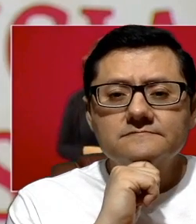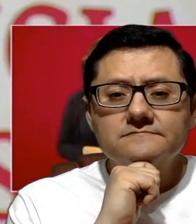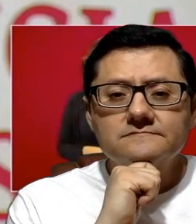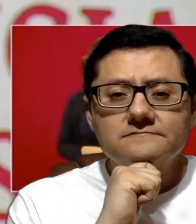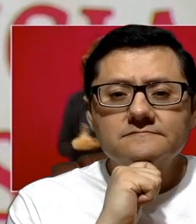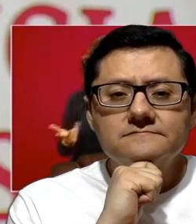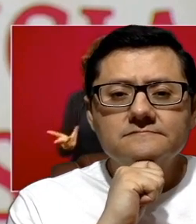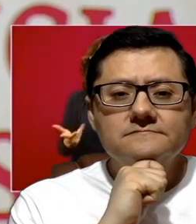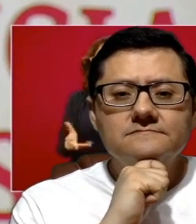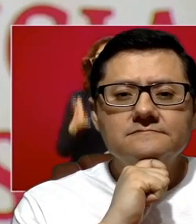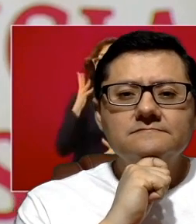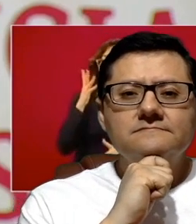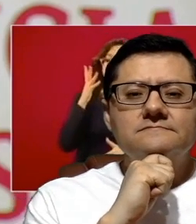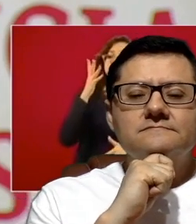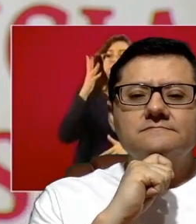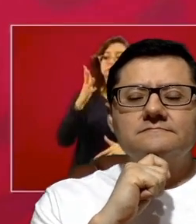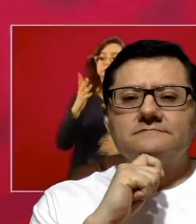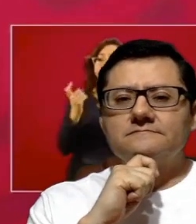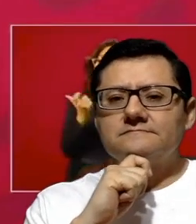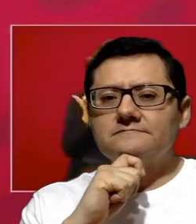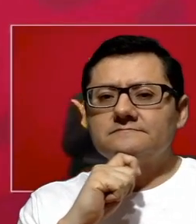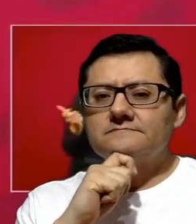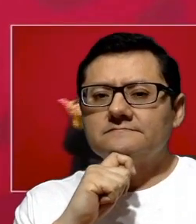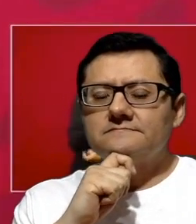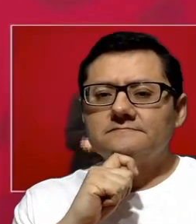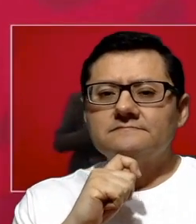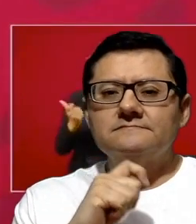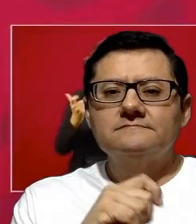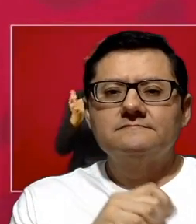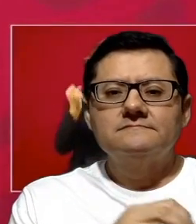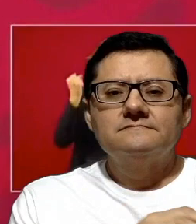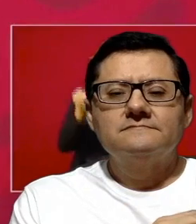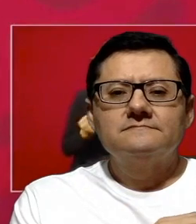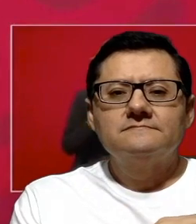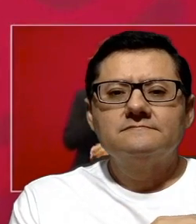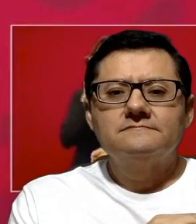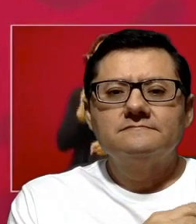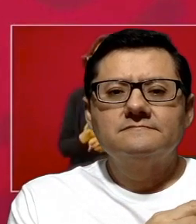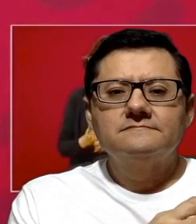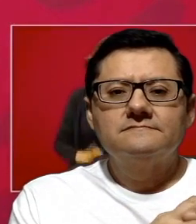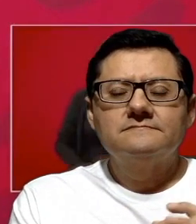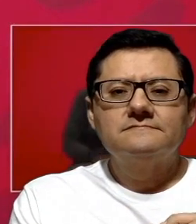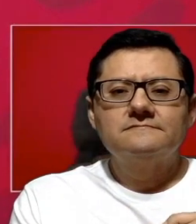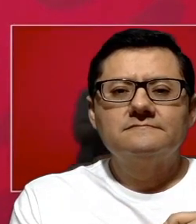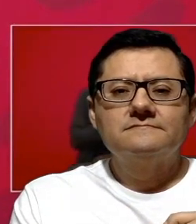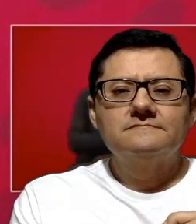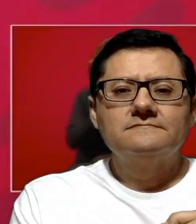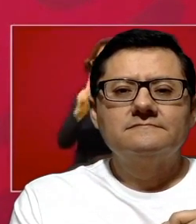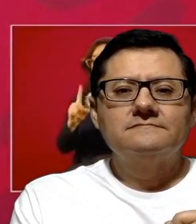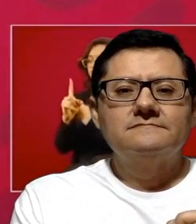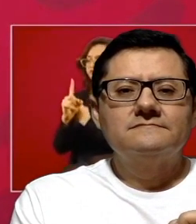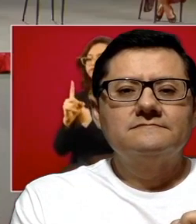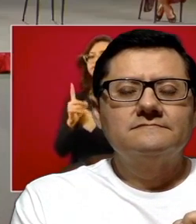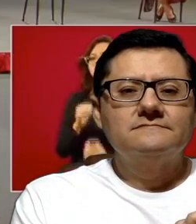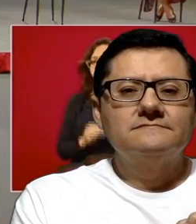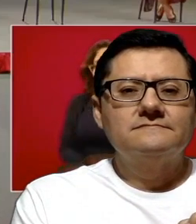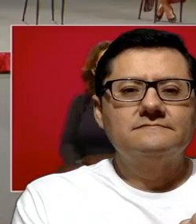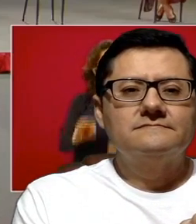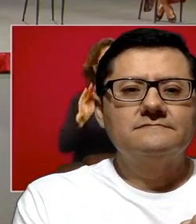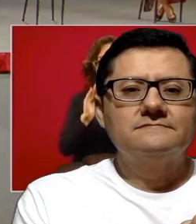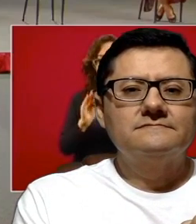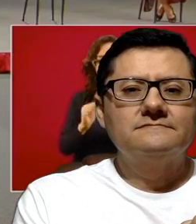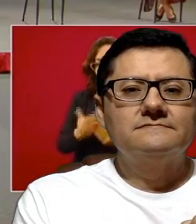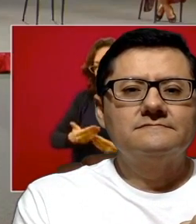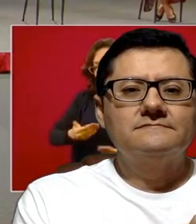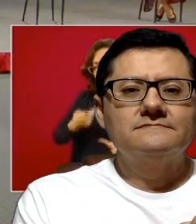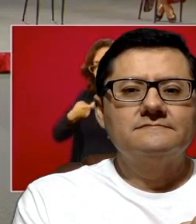desafíos económicos y de seguridad del siglo XXI de nuestra región de América del Norte. Nuestra